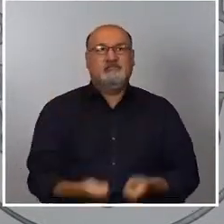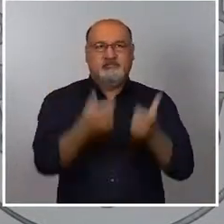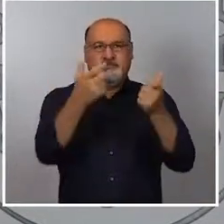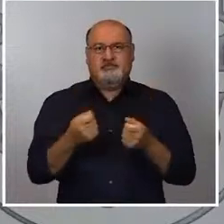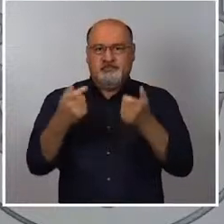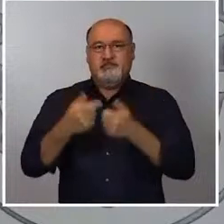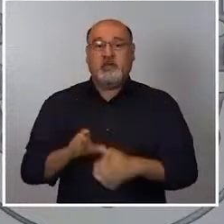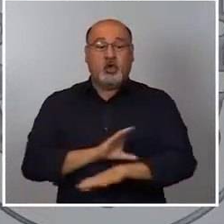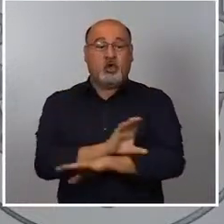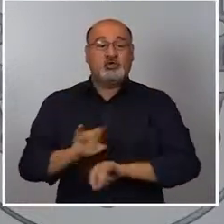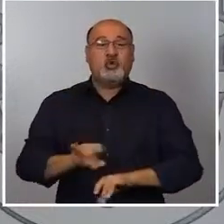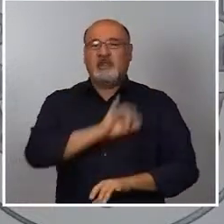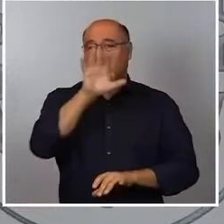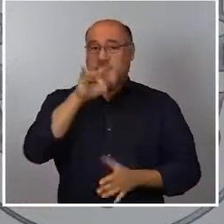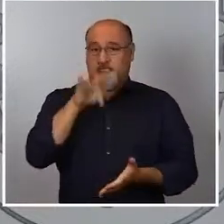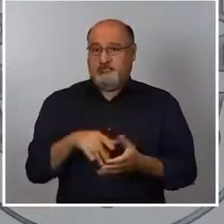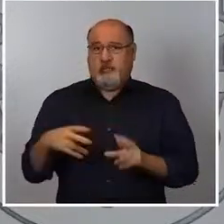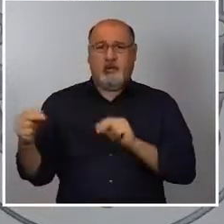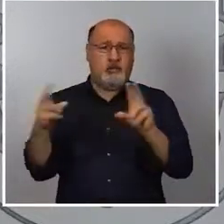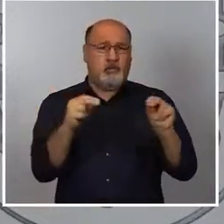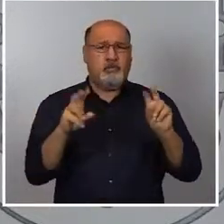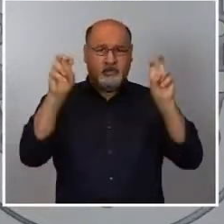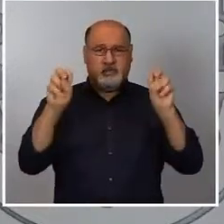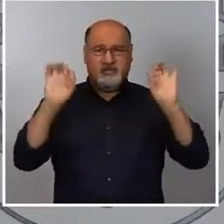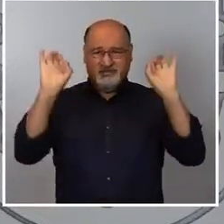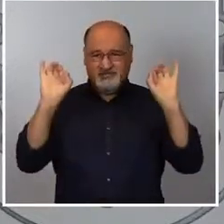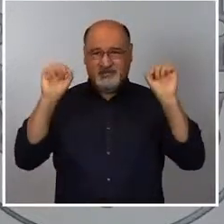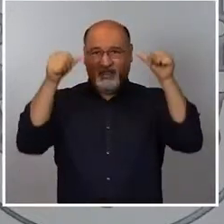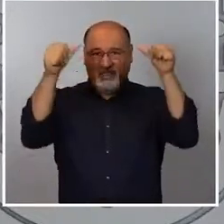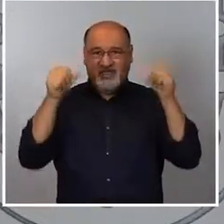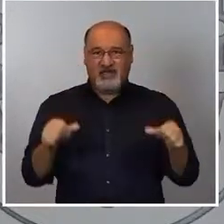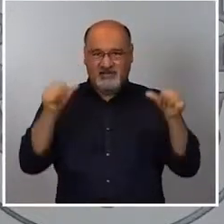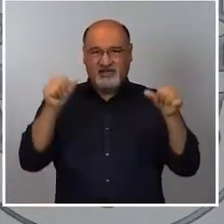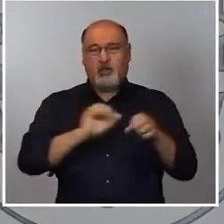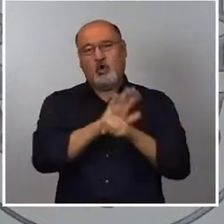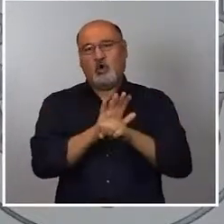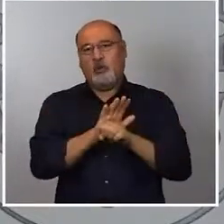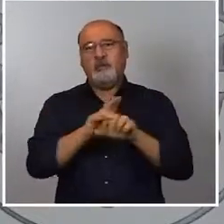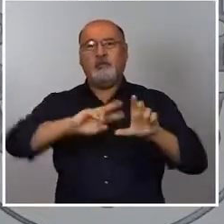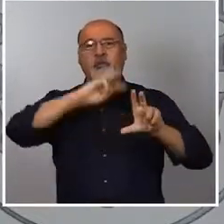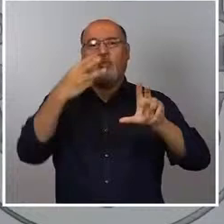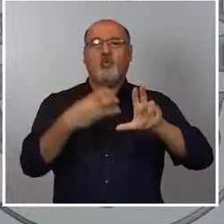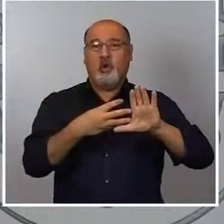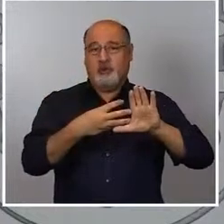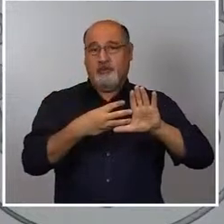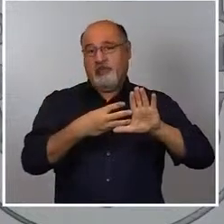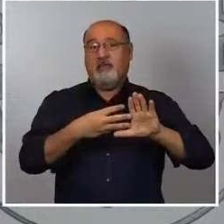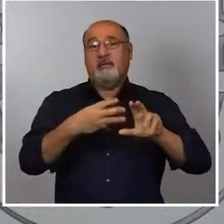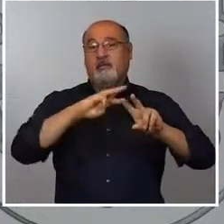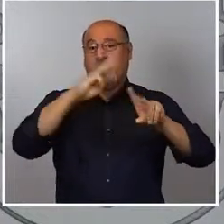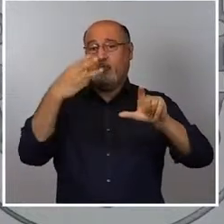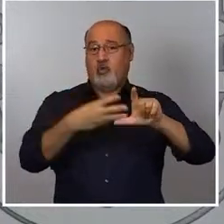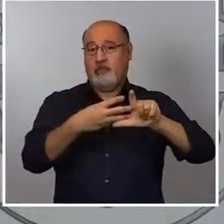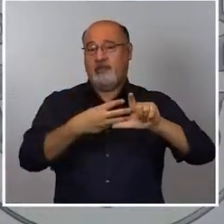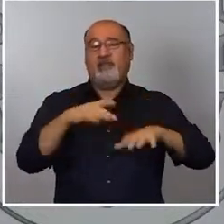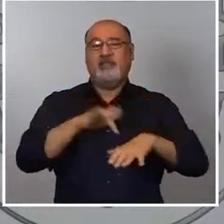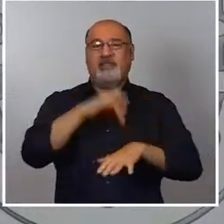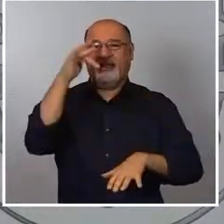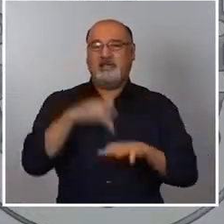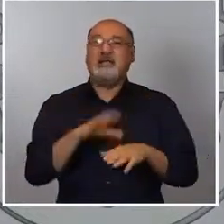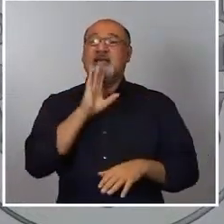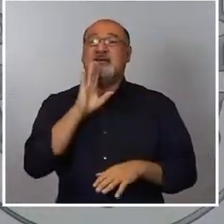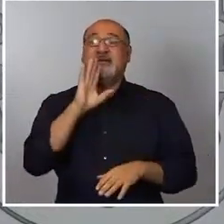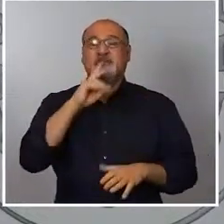hoy hemos hablado de cómo avanza el certificado cobit web una semana después de la entrada en vigor el reglamento europeo españa